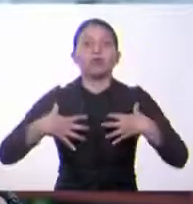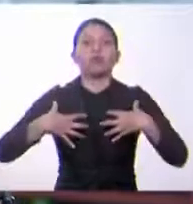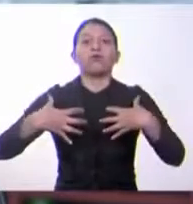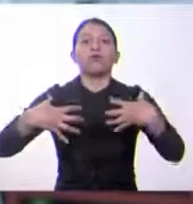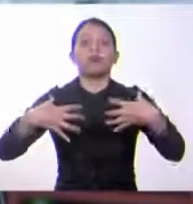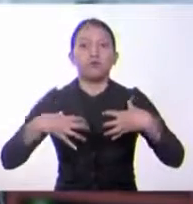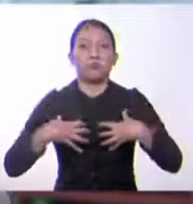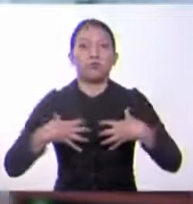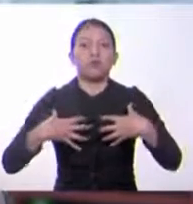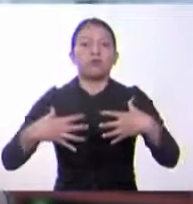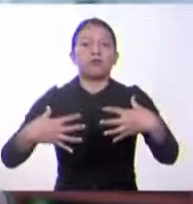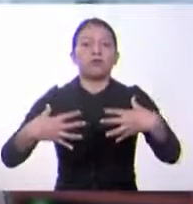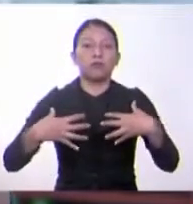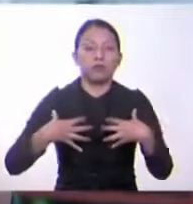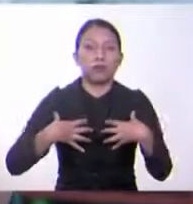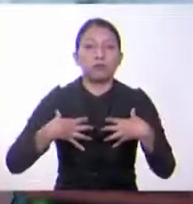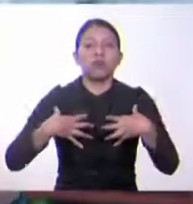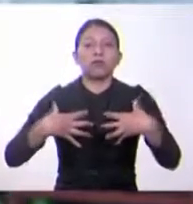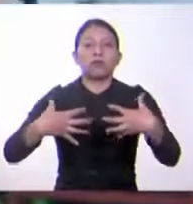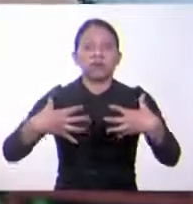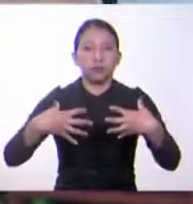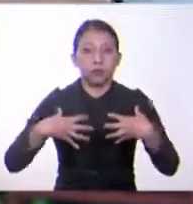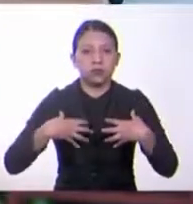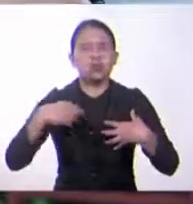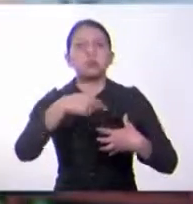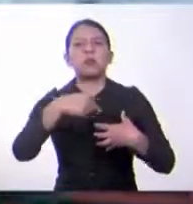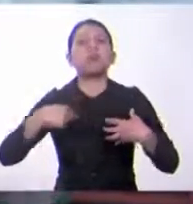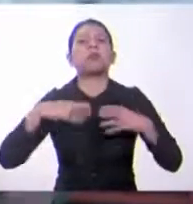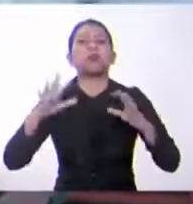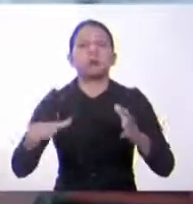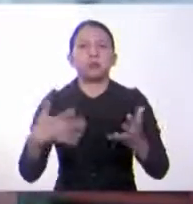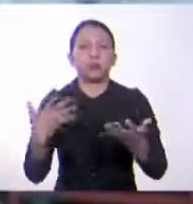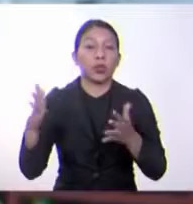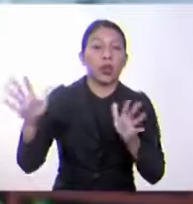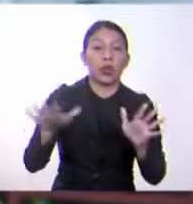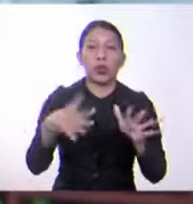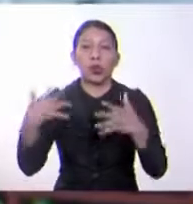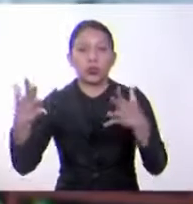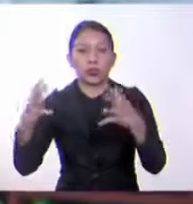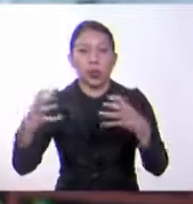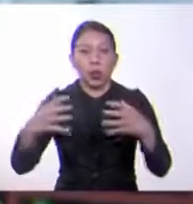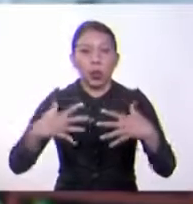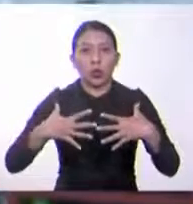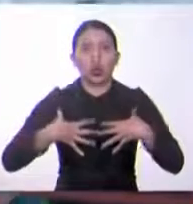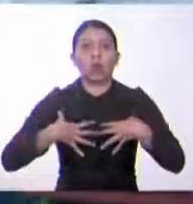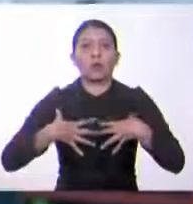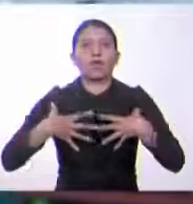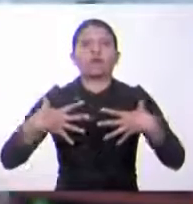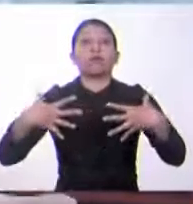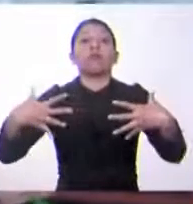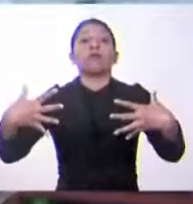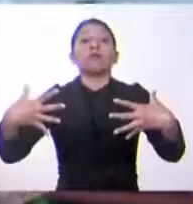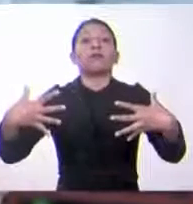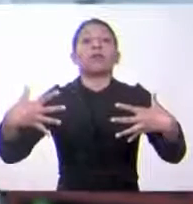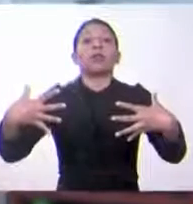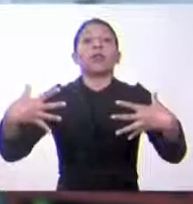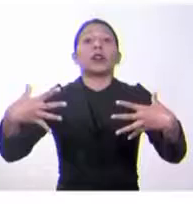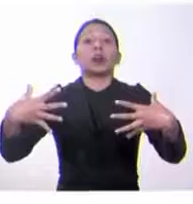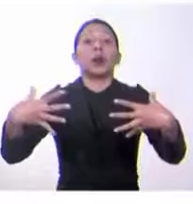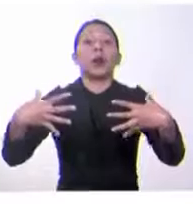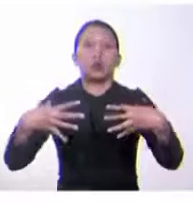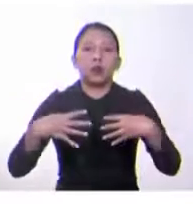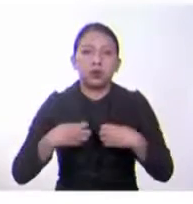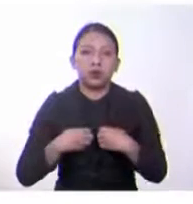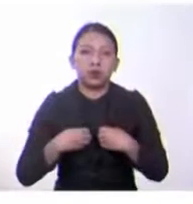divididos en secciones o lóbulos que se inflan y se desinflan cada vez que el aire entra o